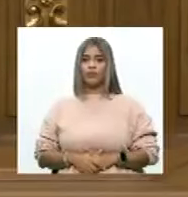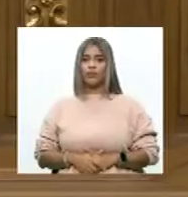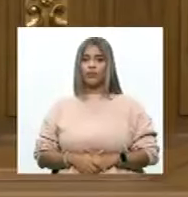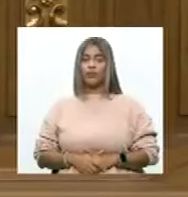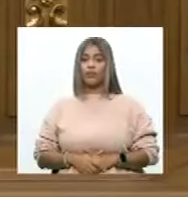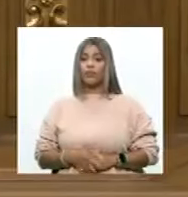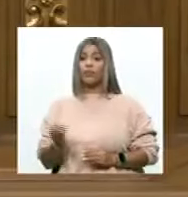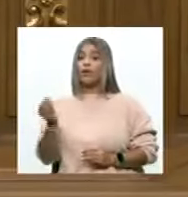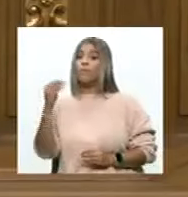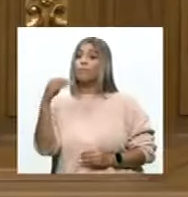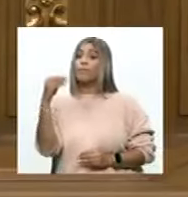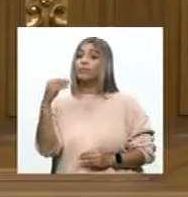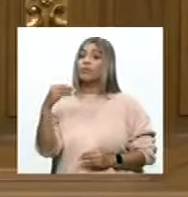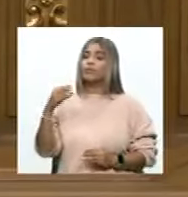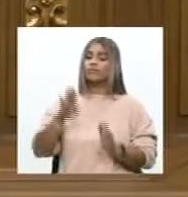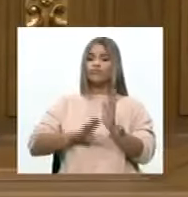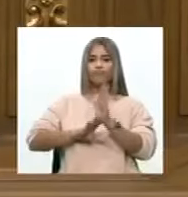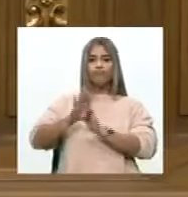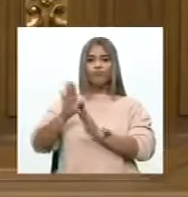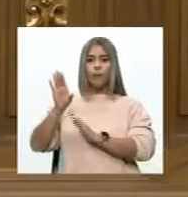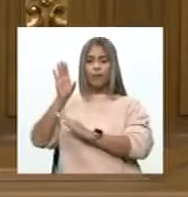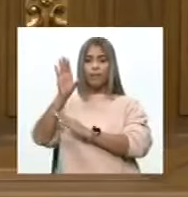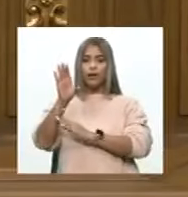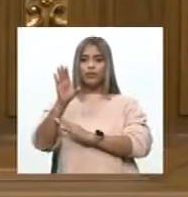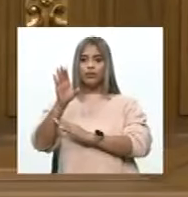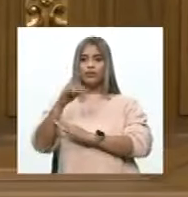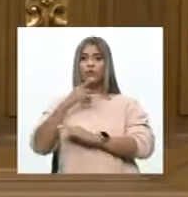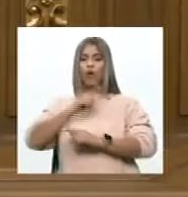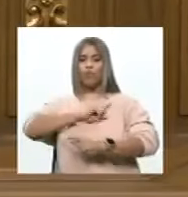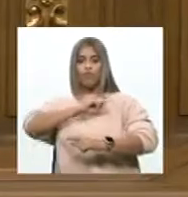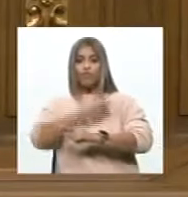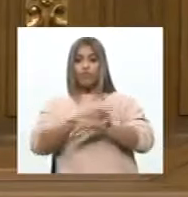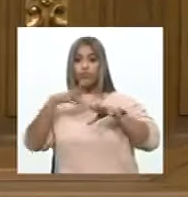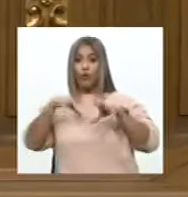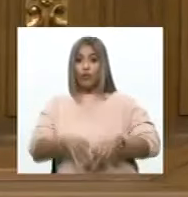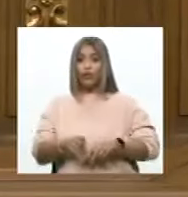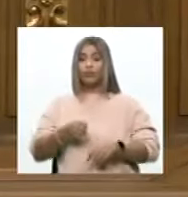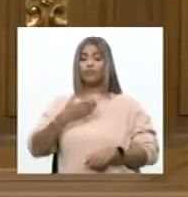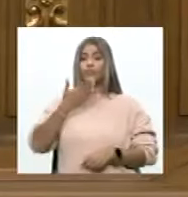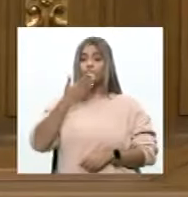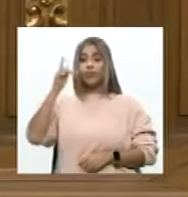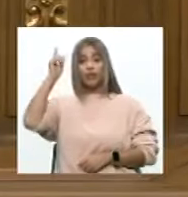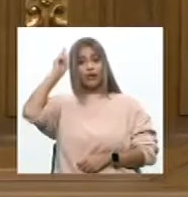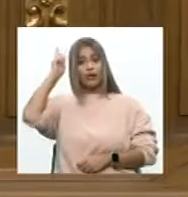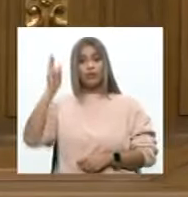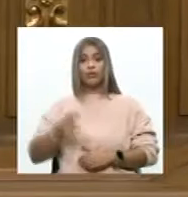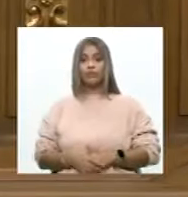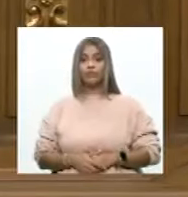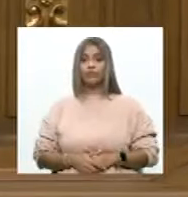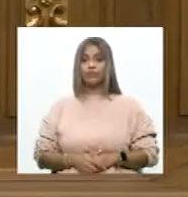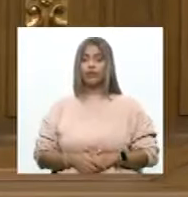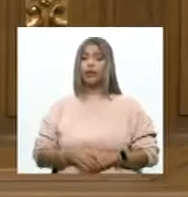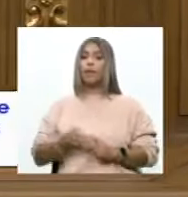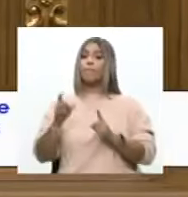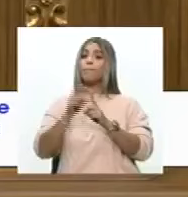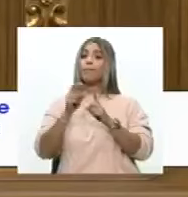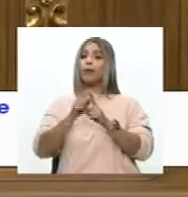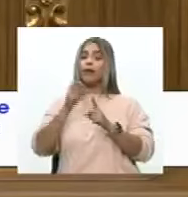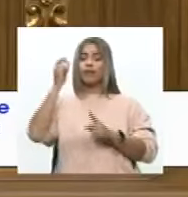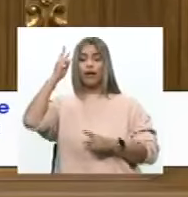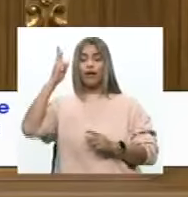para nuestra patria con contenido y con poder originario. Tamaja Maribu Cocotuca, ¡que